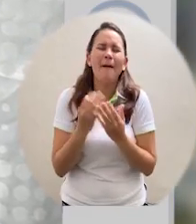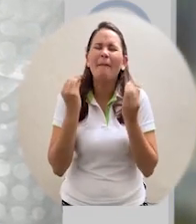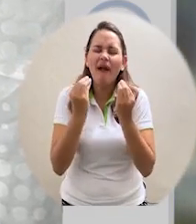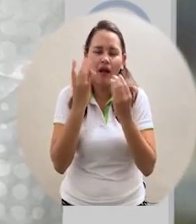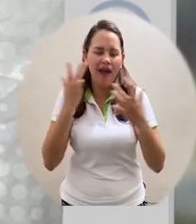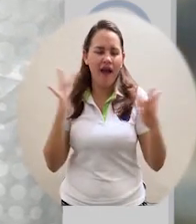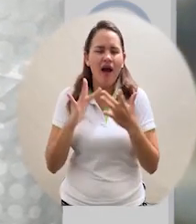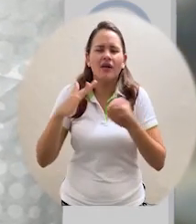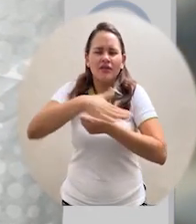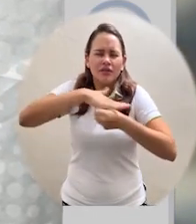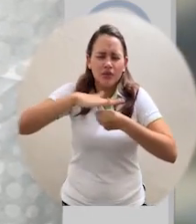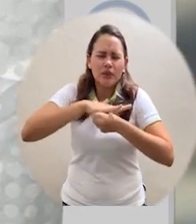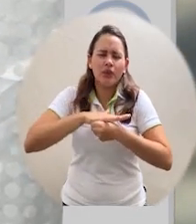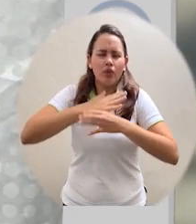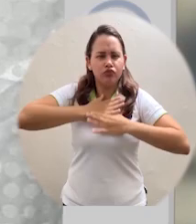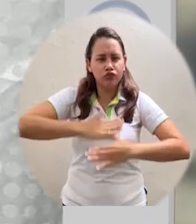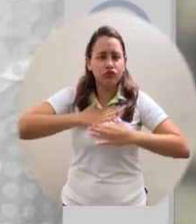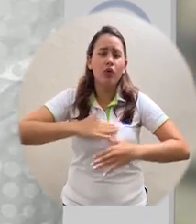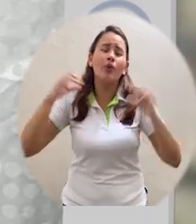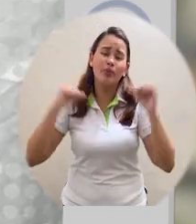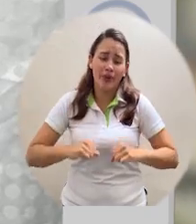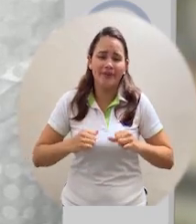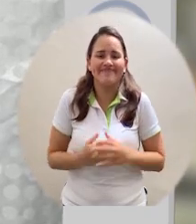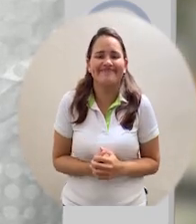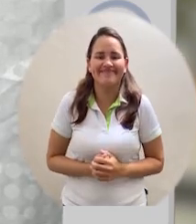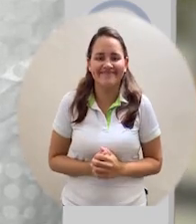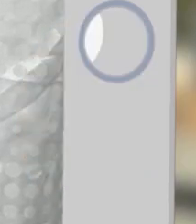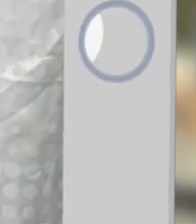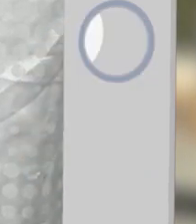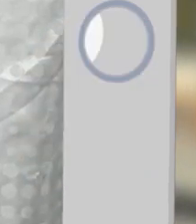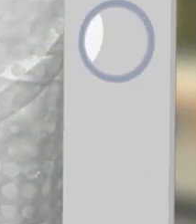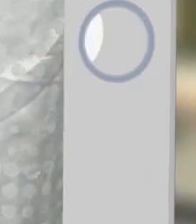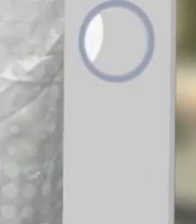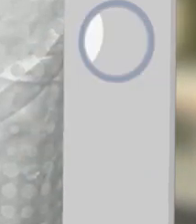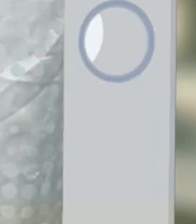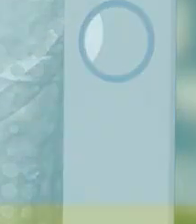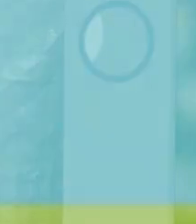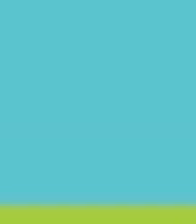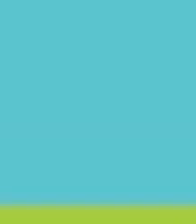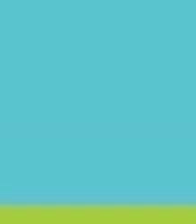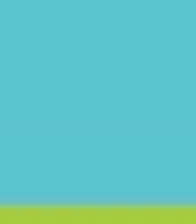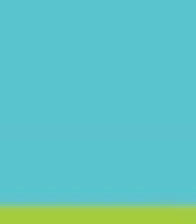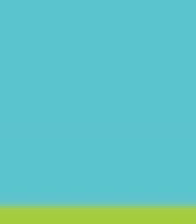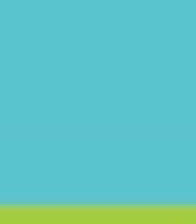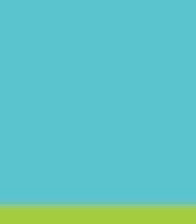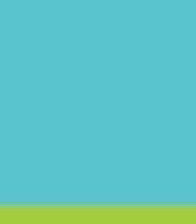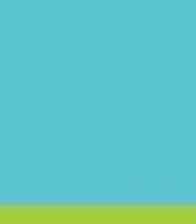situación y salir adelante en relación con lo que está sucediendo en el país.